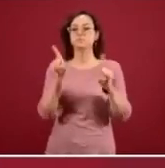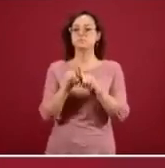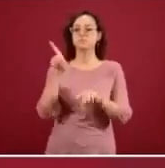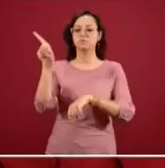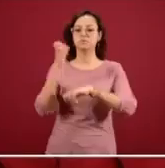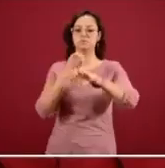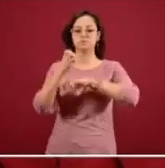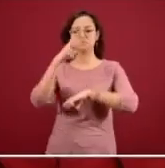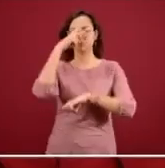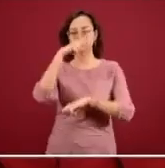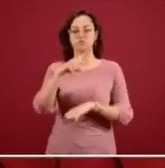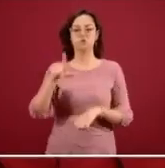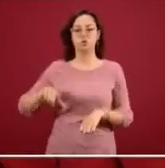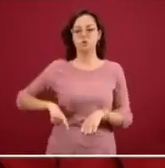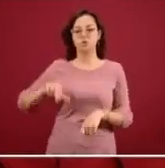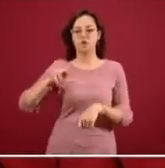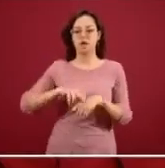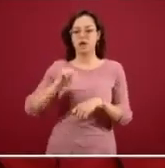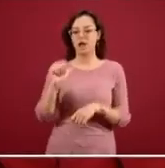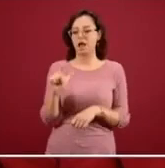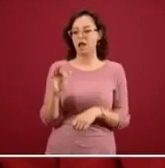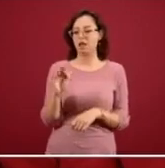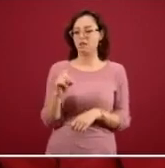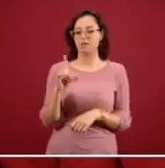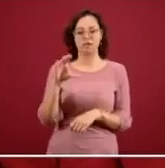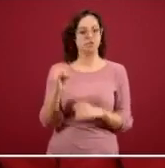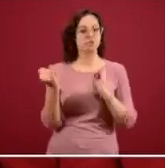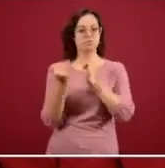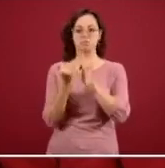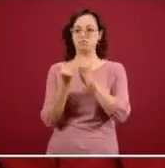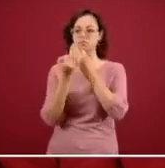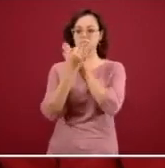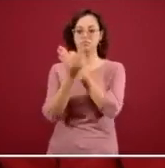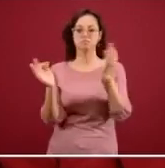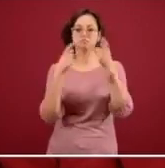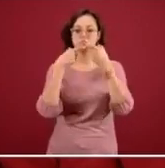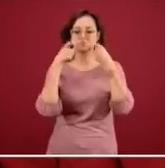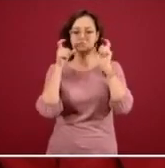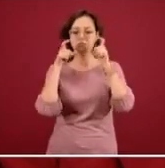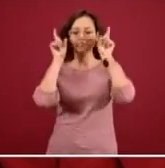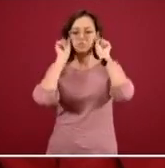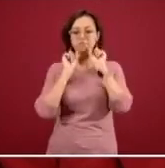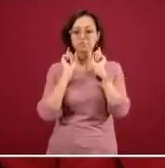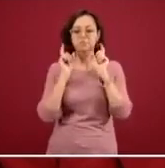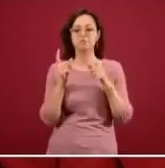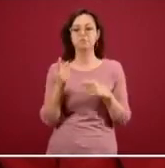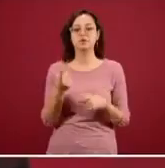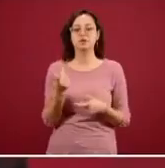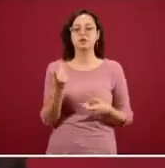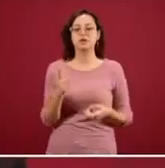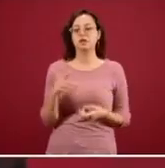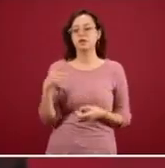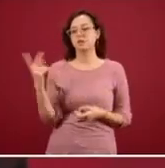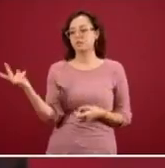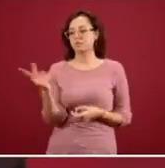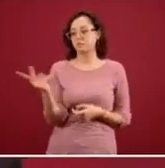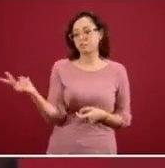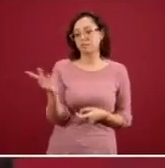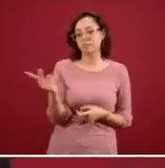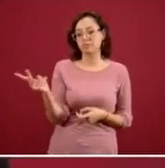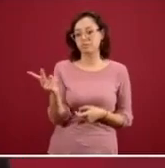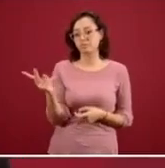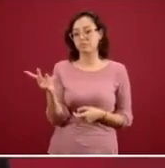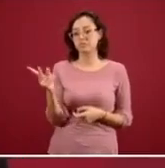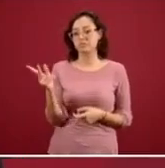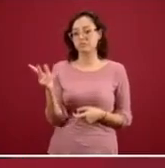Mazo ayer hizo un pronunciamiento semejante y lo habíamos comentado con tanto él como ella para